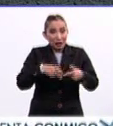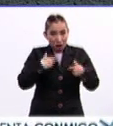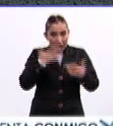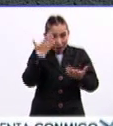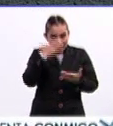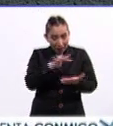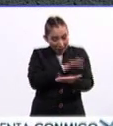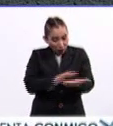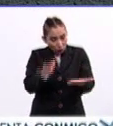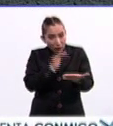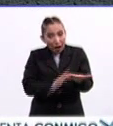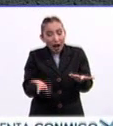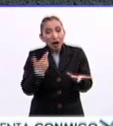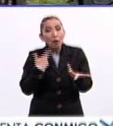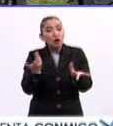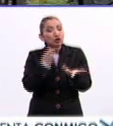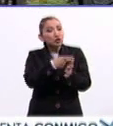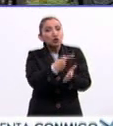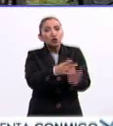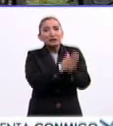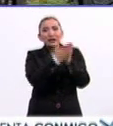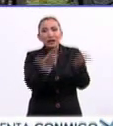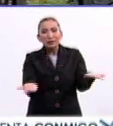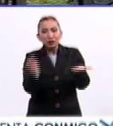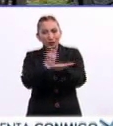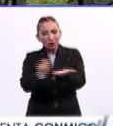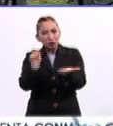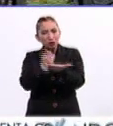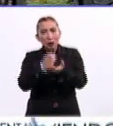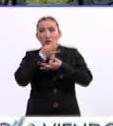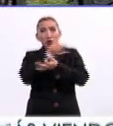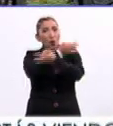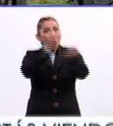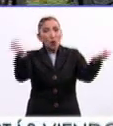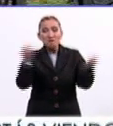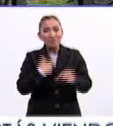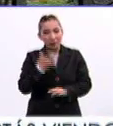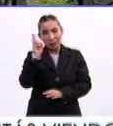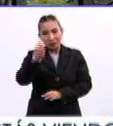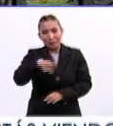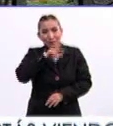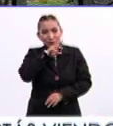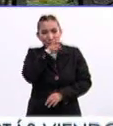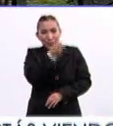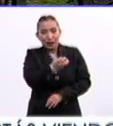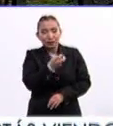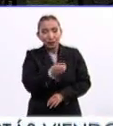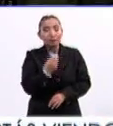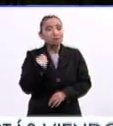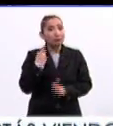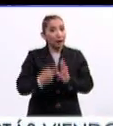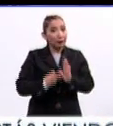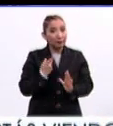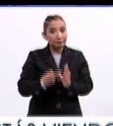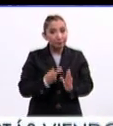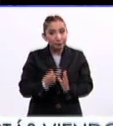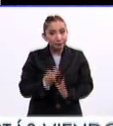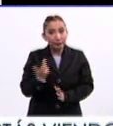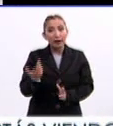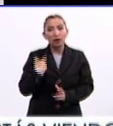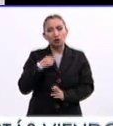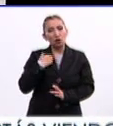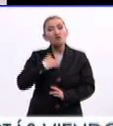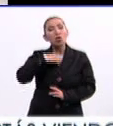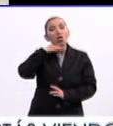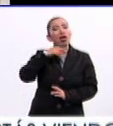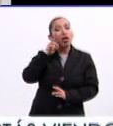poco difundida y pues es preocupante, ¿no? Muchas veces no nos percatamos de ello y en el